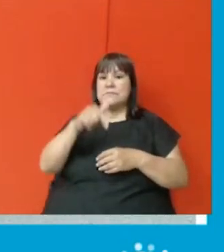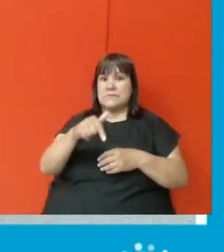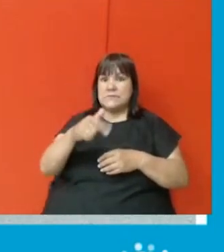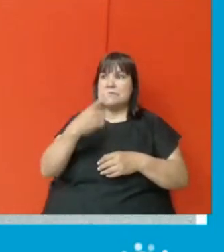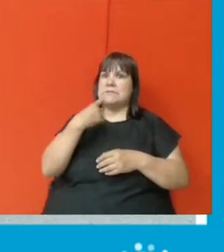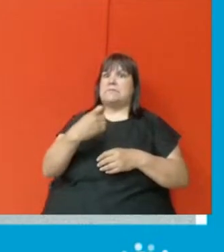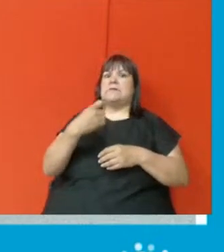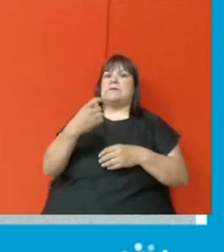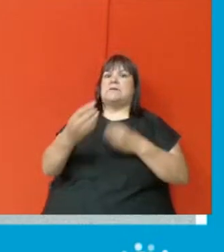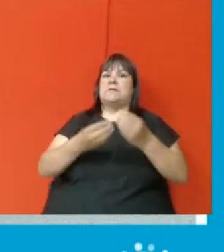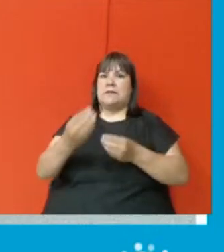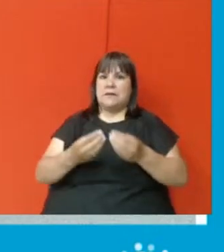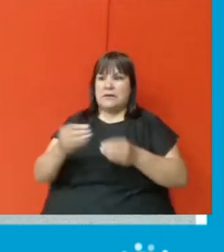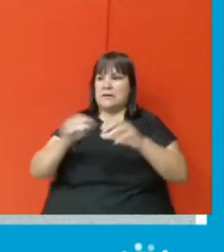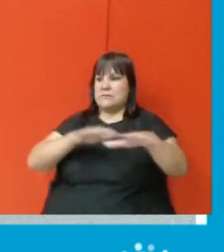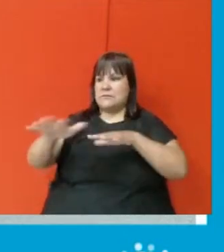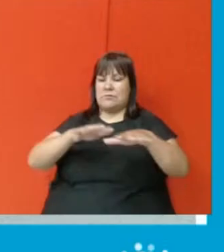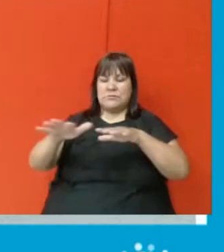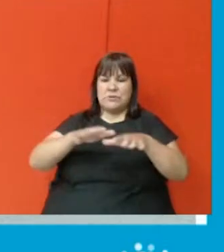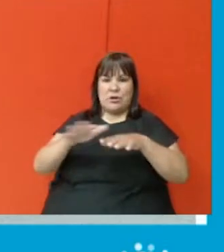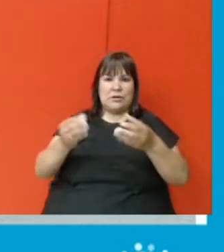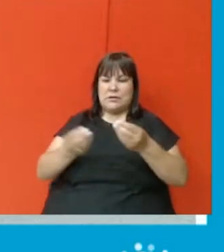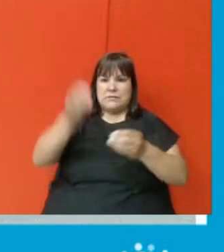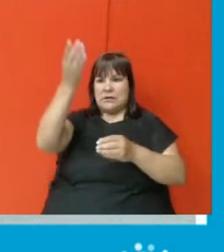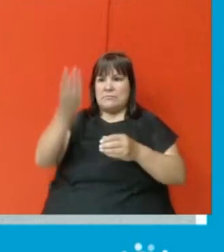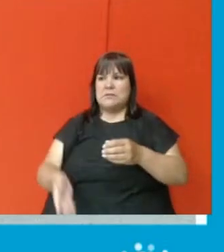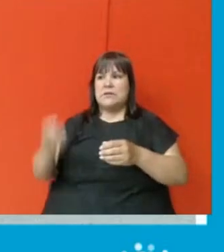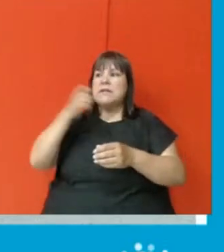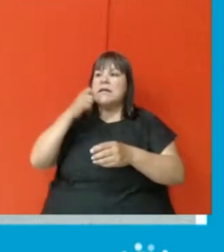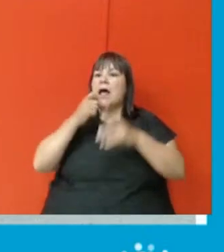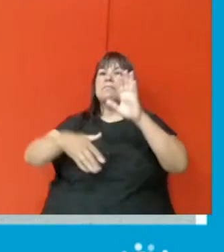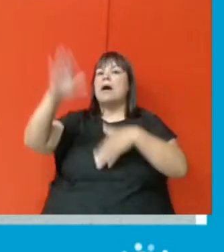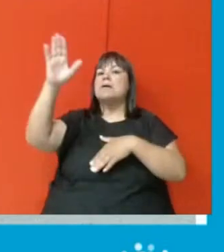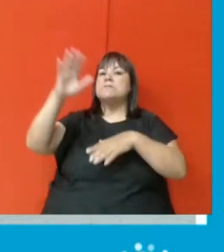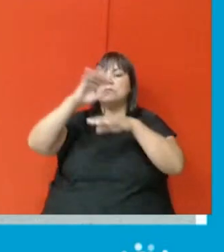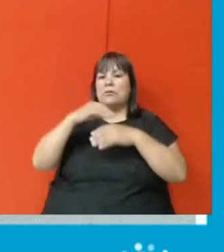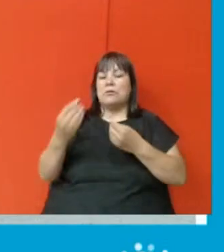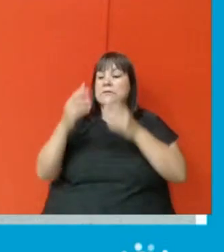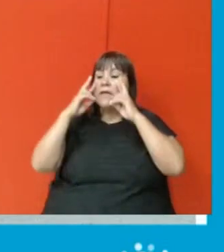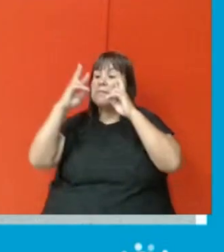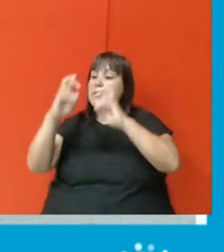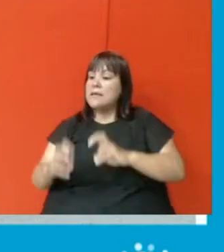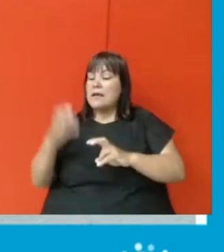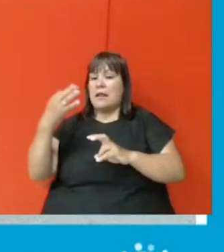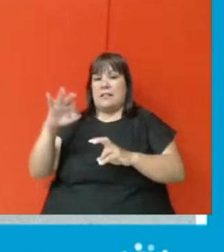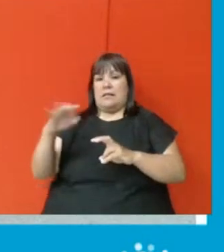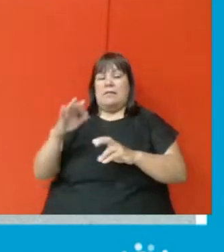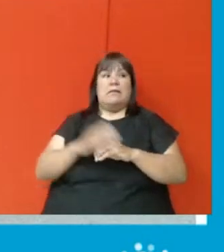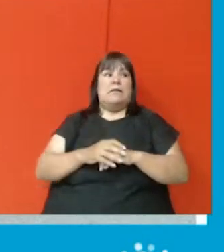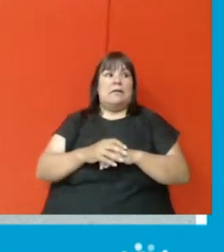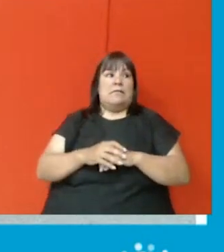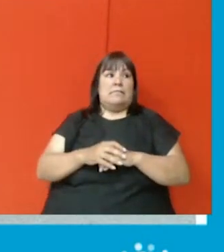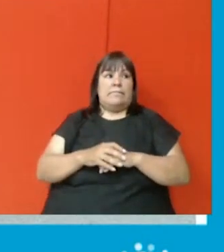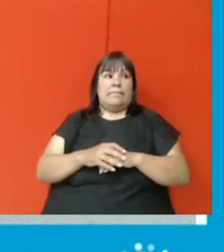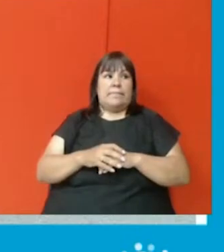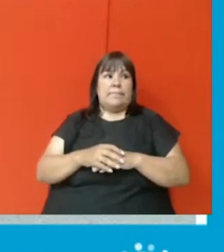de lo que estaba pasando con el abuso y maltrato en todo el mundo. Y tuve el honor de